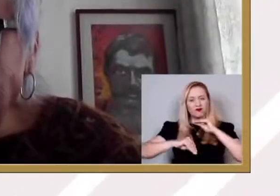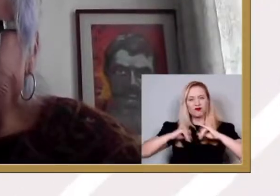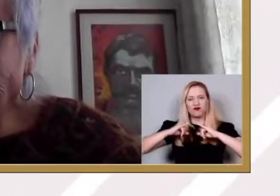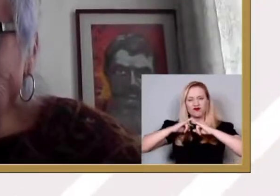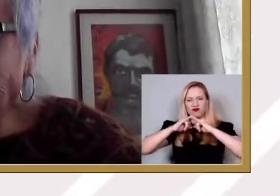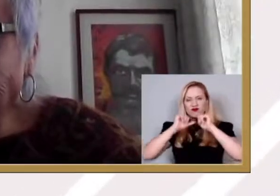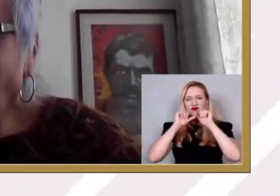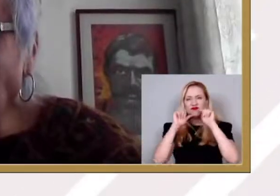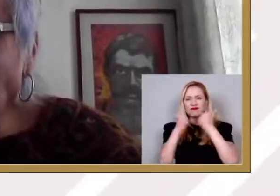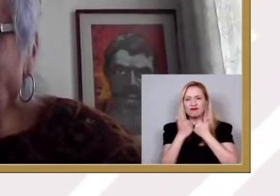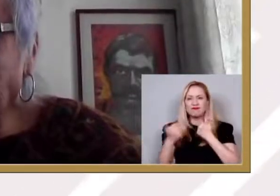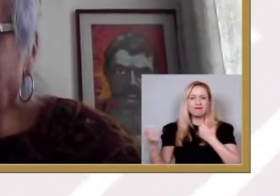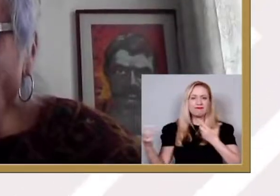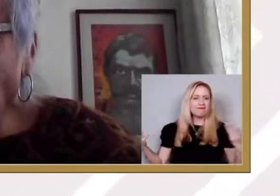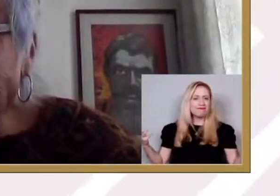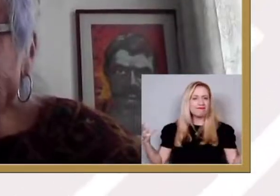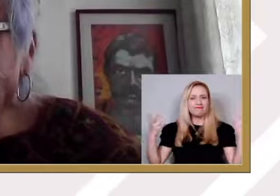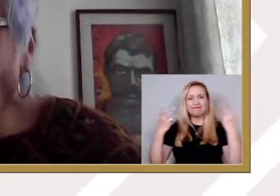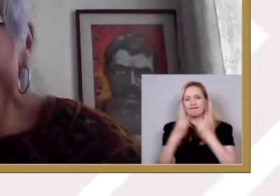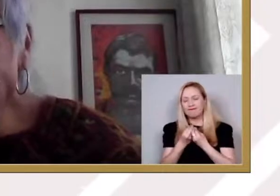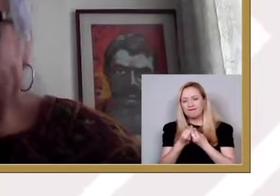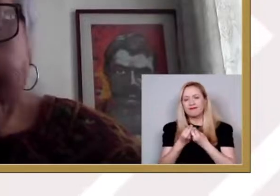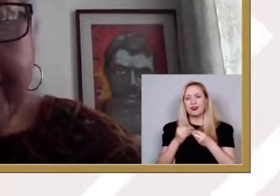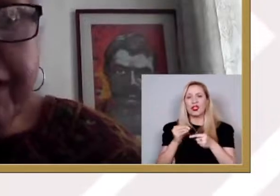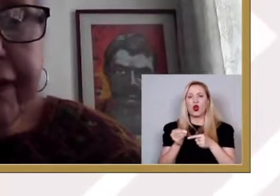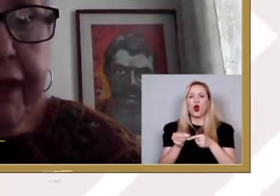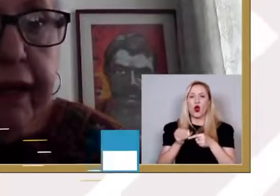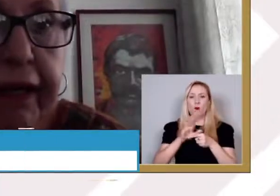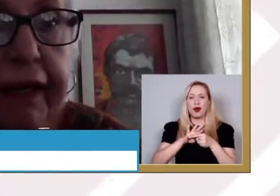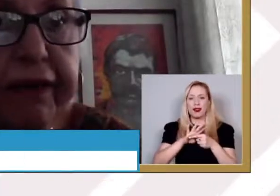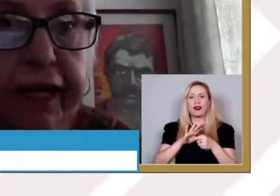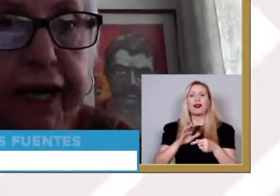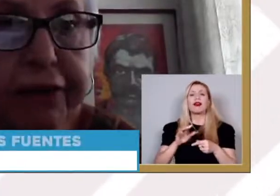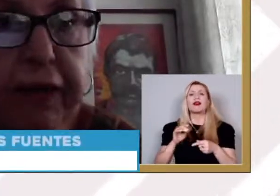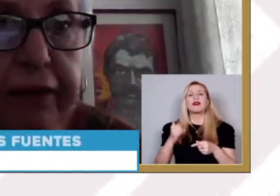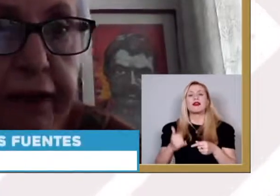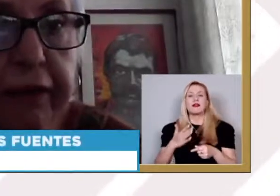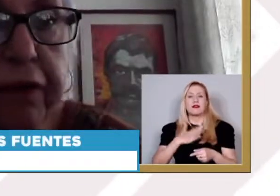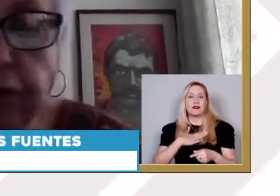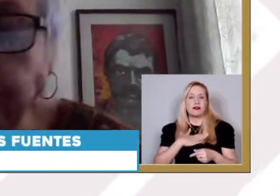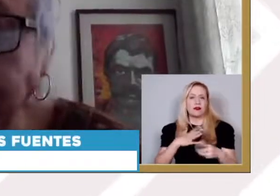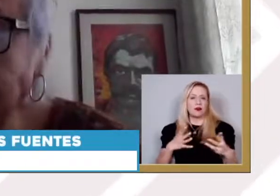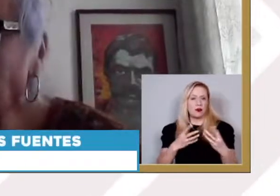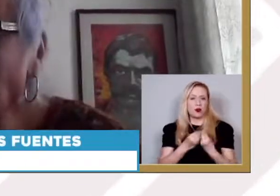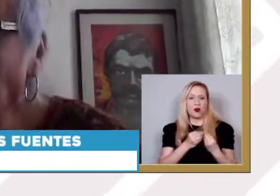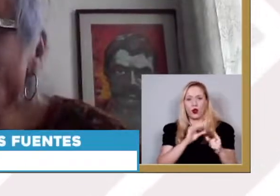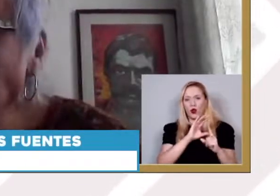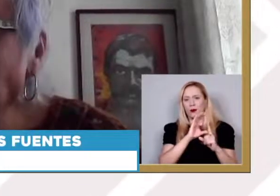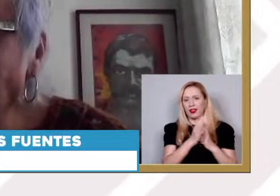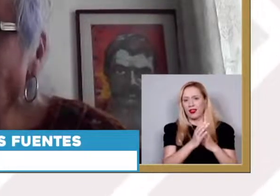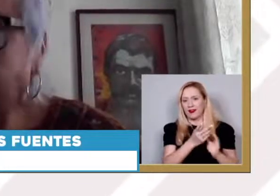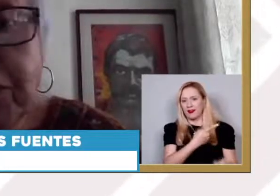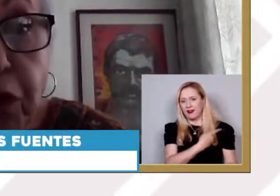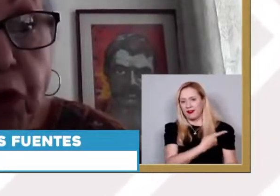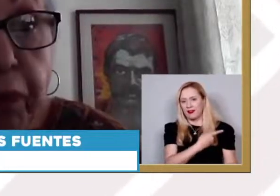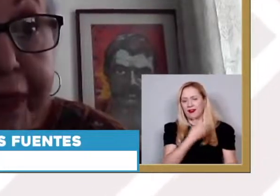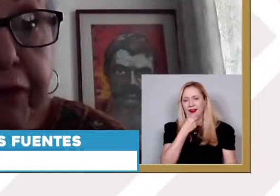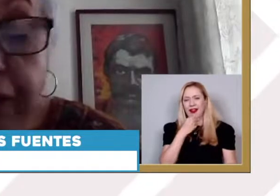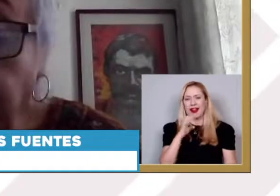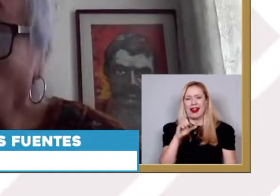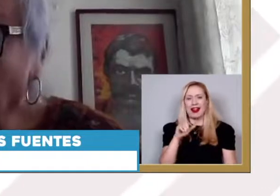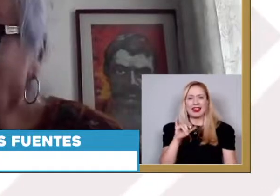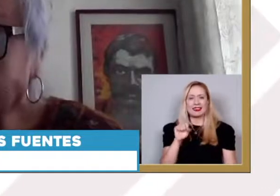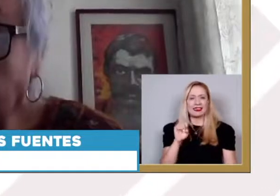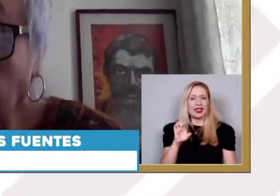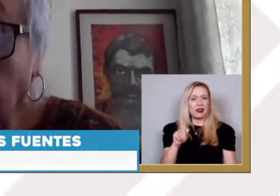que participamos, con ustedes en COPRED y como asambleístas, en este caso Eliseth y yo considero que es muy